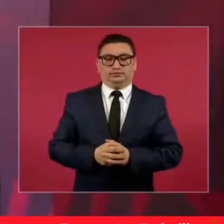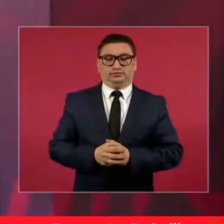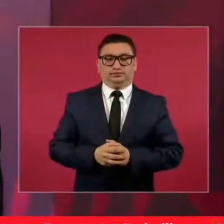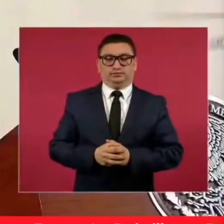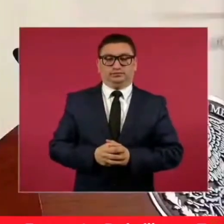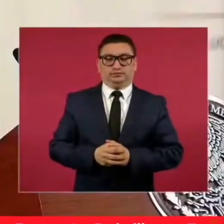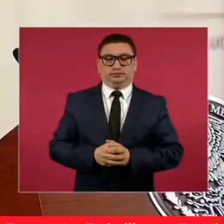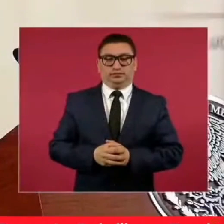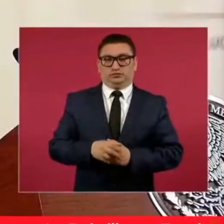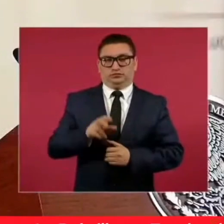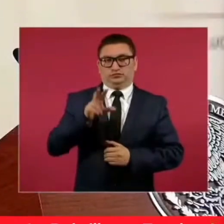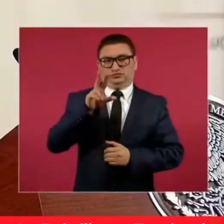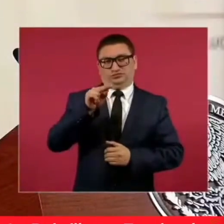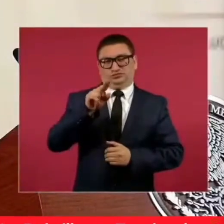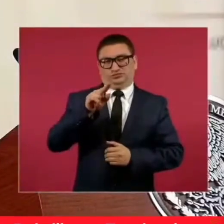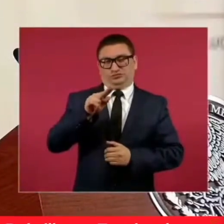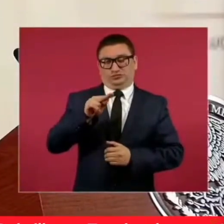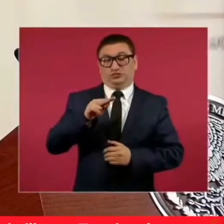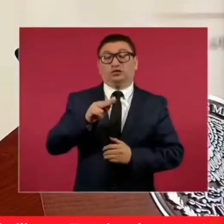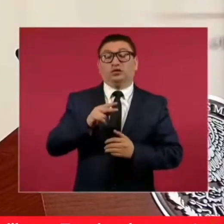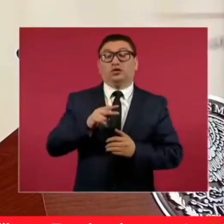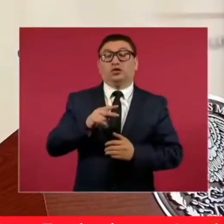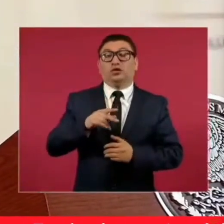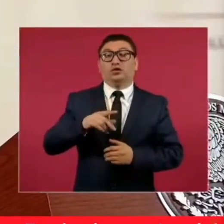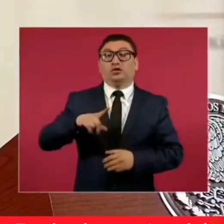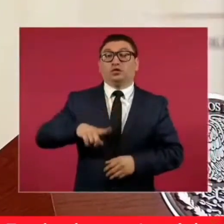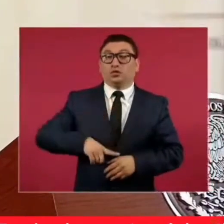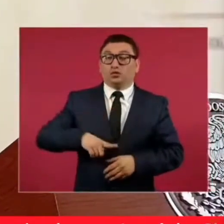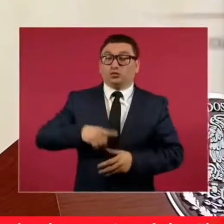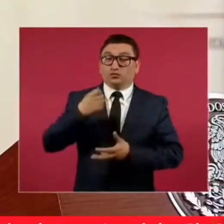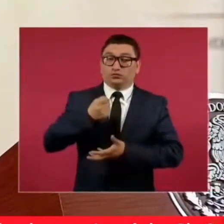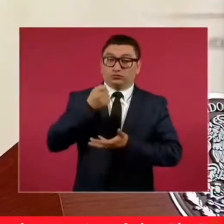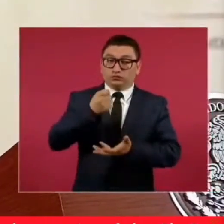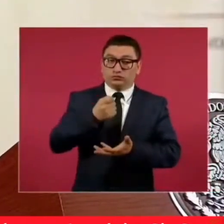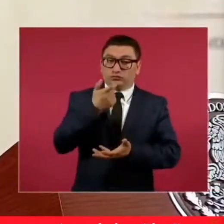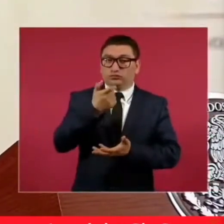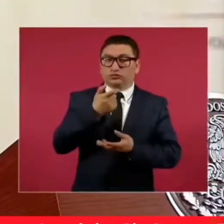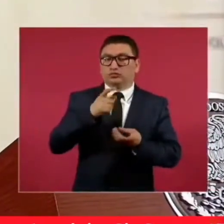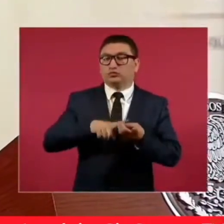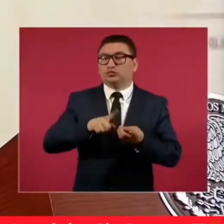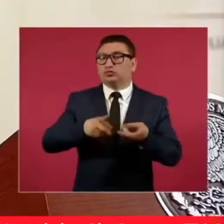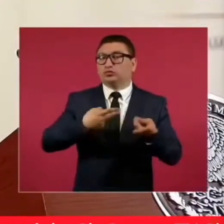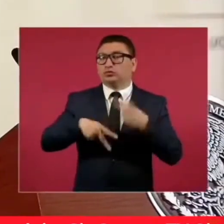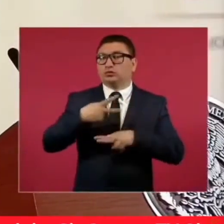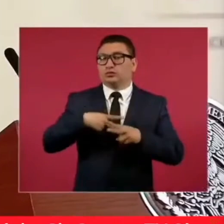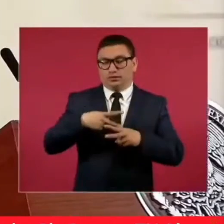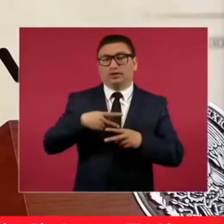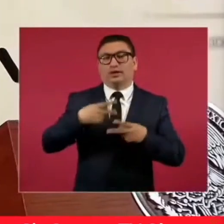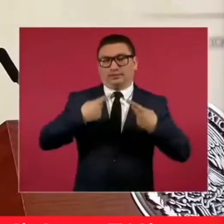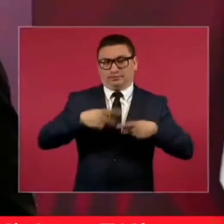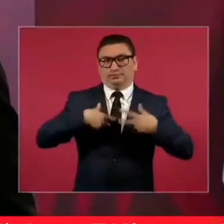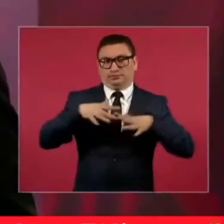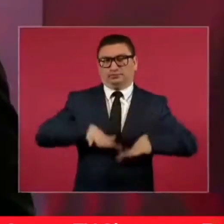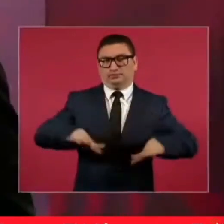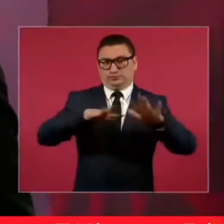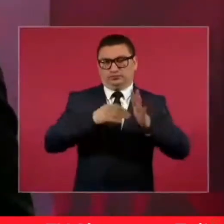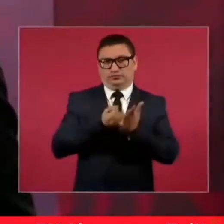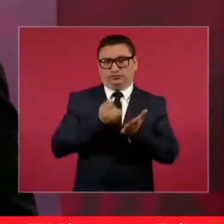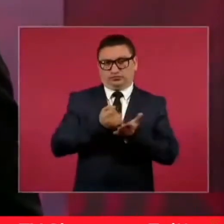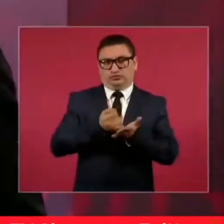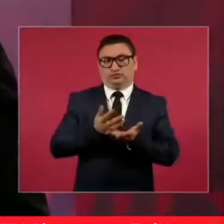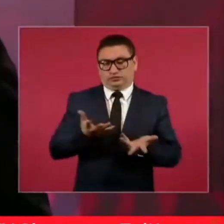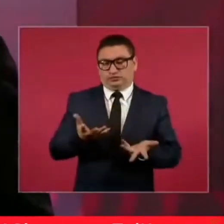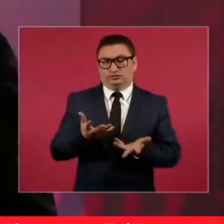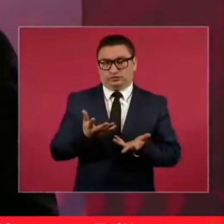No, el presupuesto es dinero del pueblo. Nosotros somos simplemente administradores de los dineros del